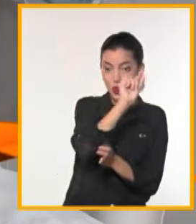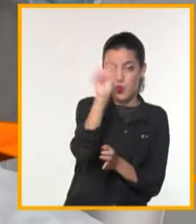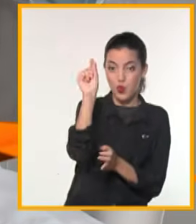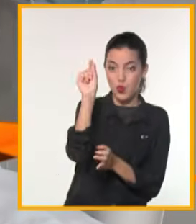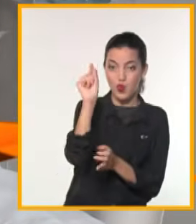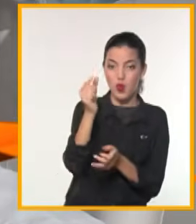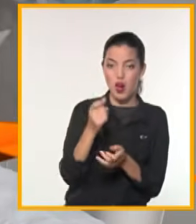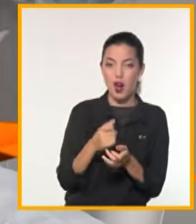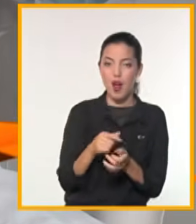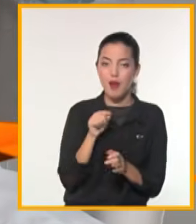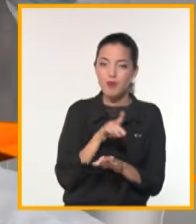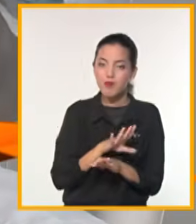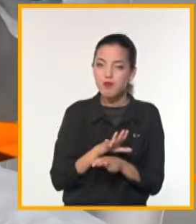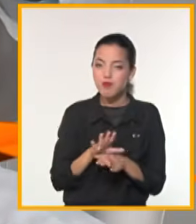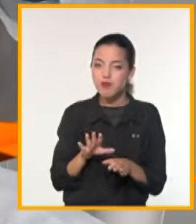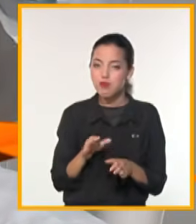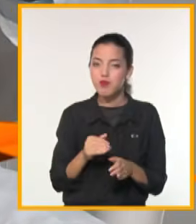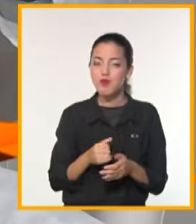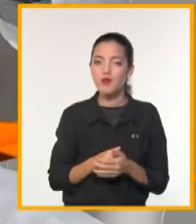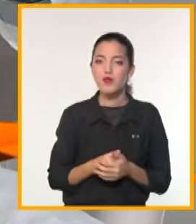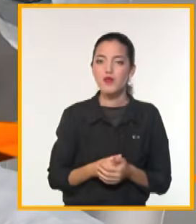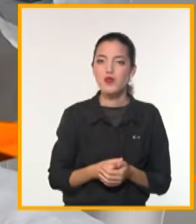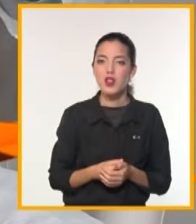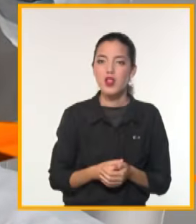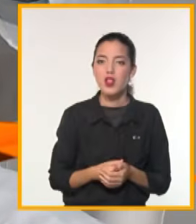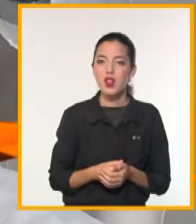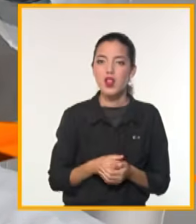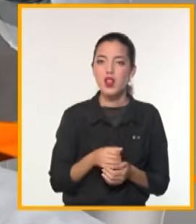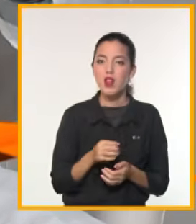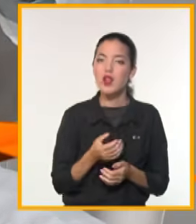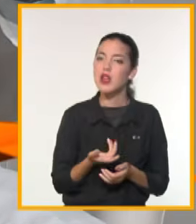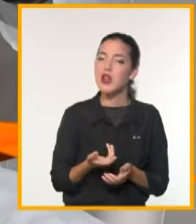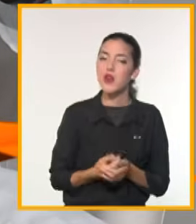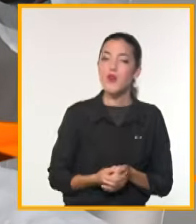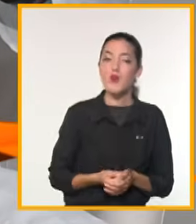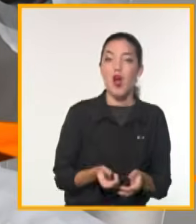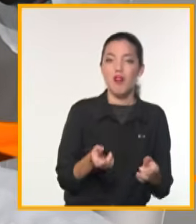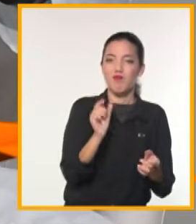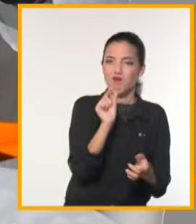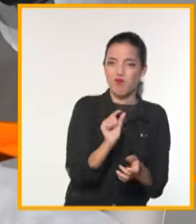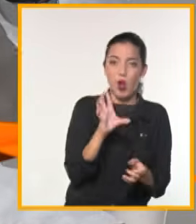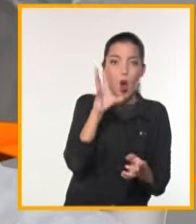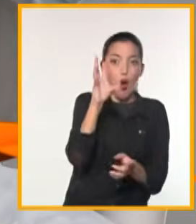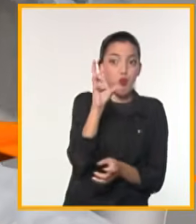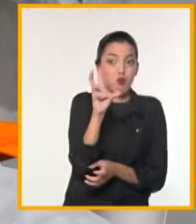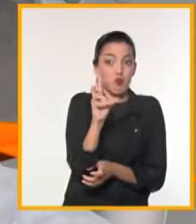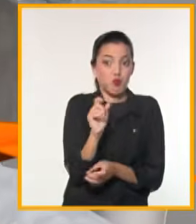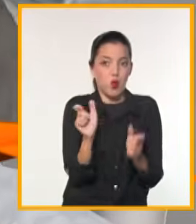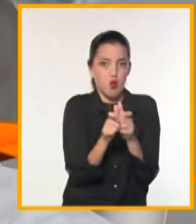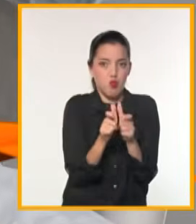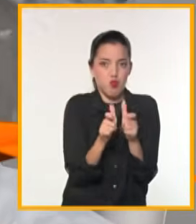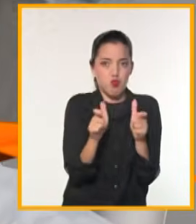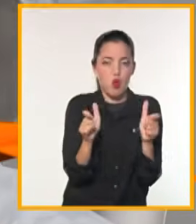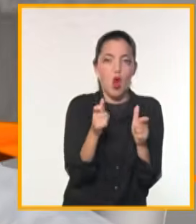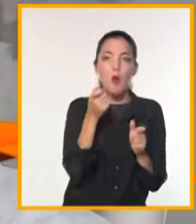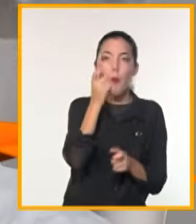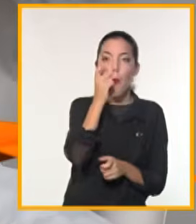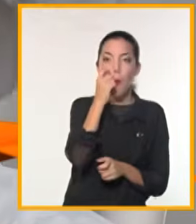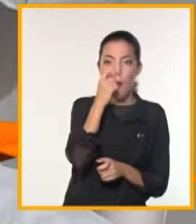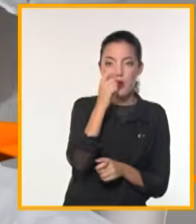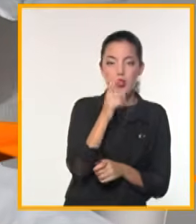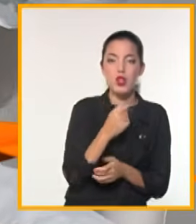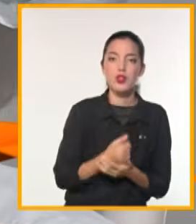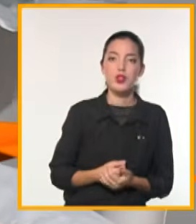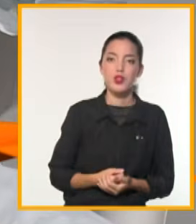fue ahí habían una buena cantidad de muchachos, ¿no? Cuando aquello,